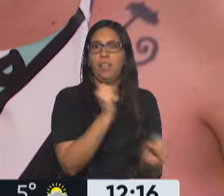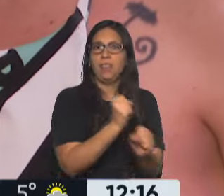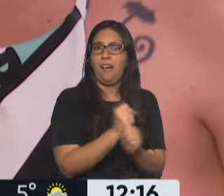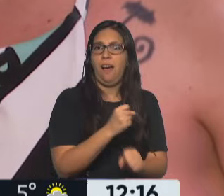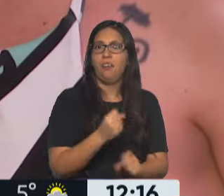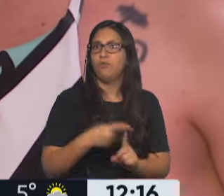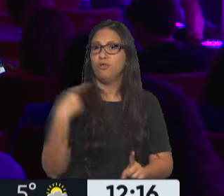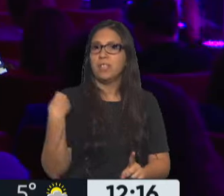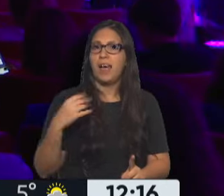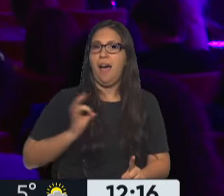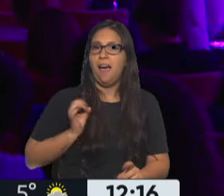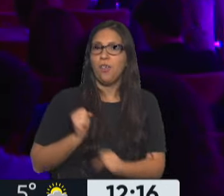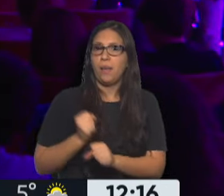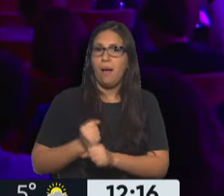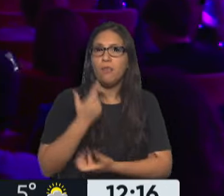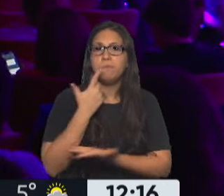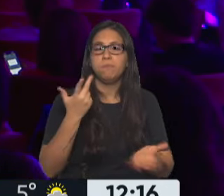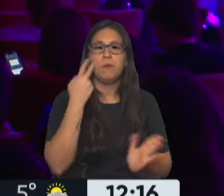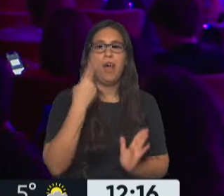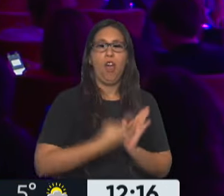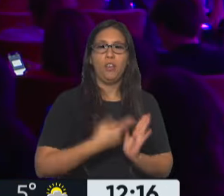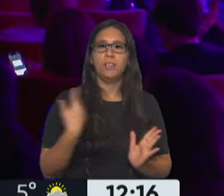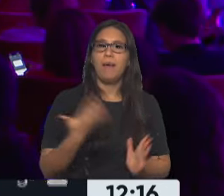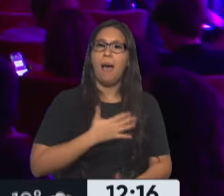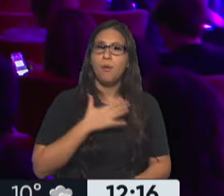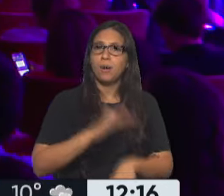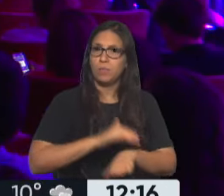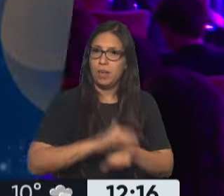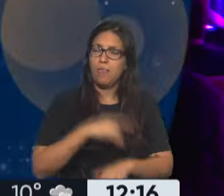hace un par de años, que lo hacemos con mucho amor y con mucha responsabilidad.